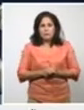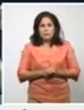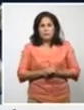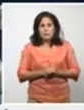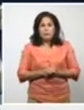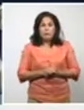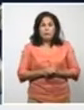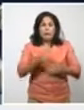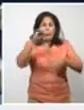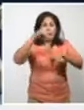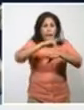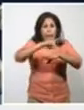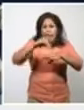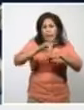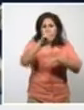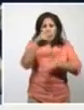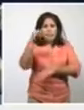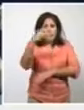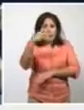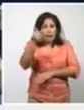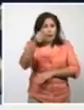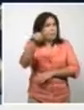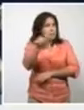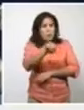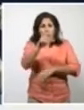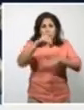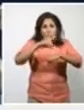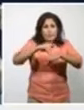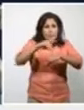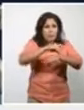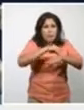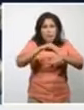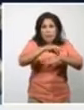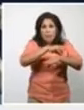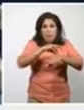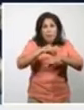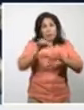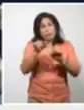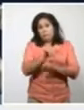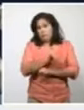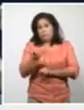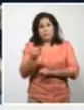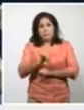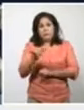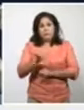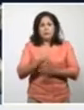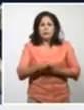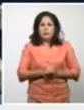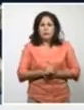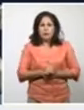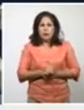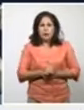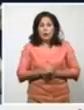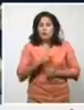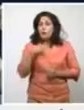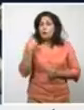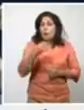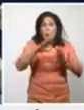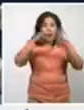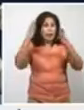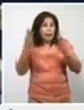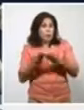Dengue, chikungunya y Zika, yo dudo que haya un país del mundo que no los tenga. Son